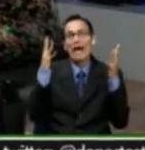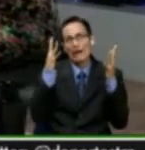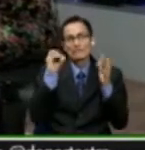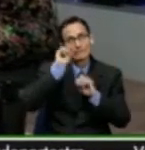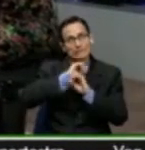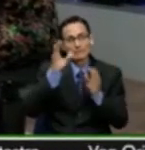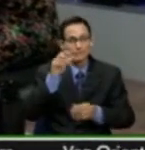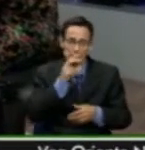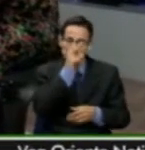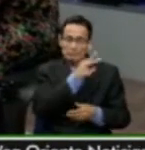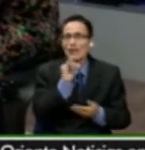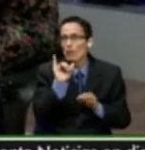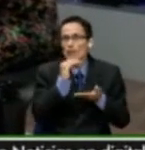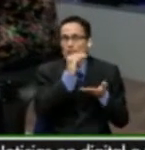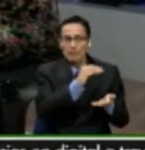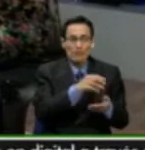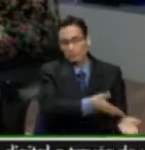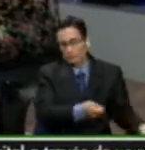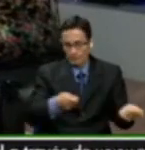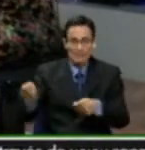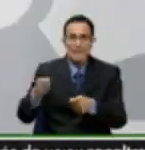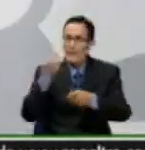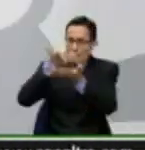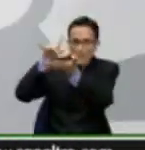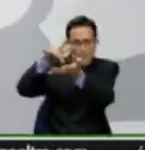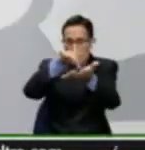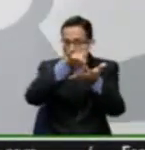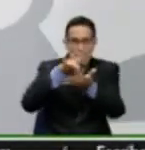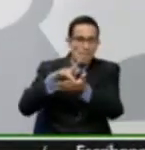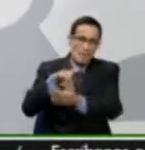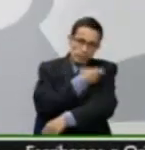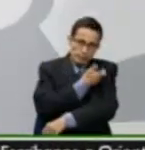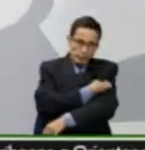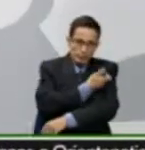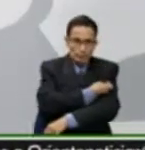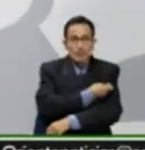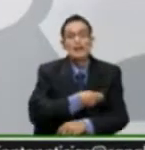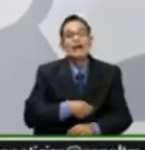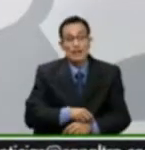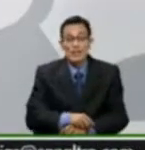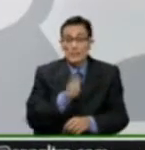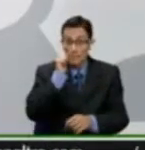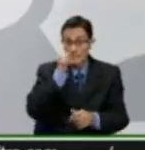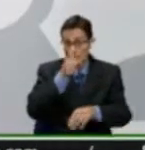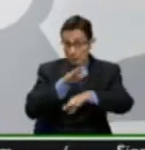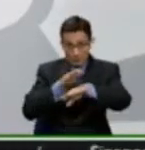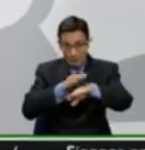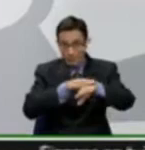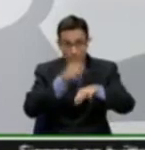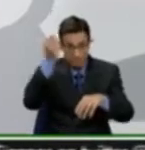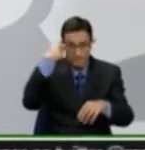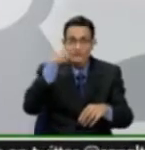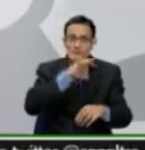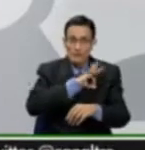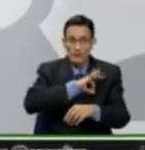que todas las personas acudan a los diferentes puestos de vacunación. Entonces, esto los hacemos partícipes de mañana la jornada de vacunación, sábado de 8